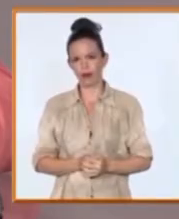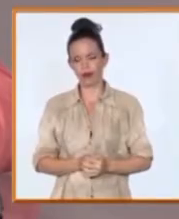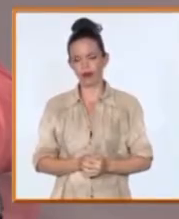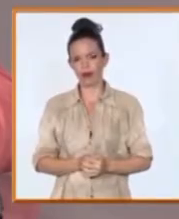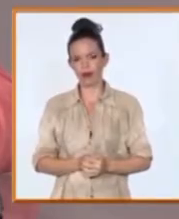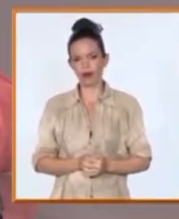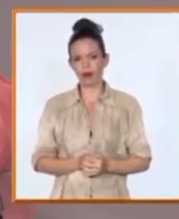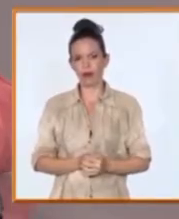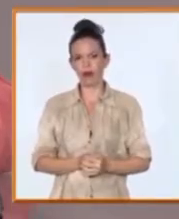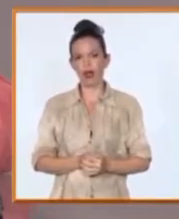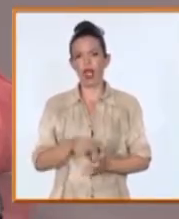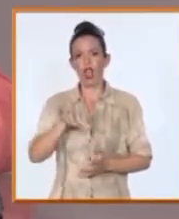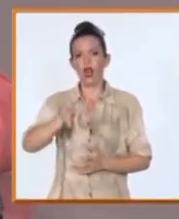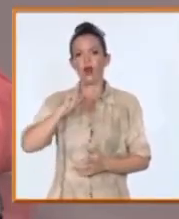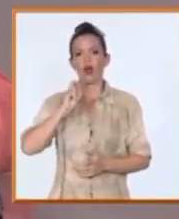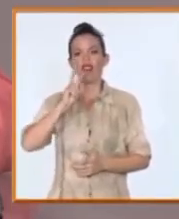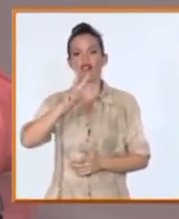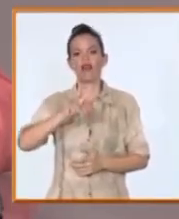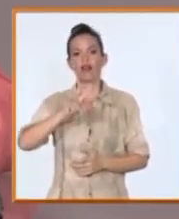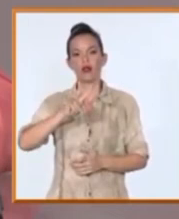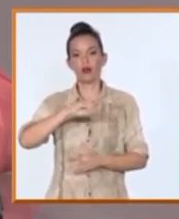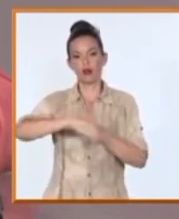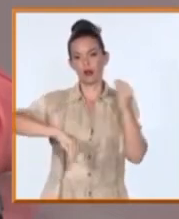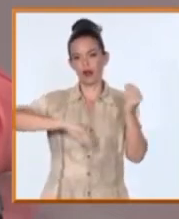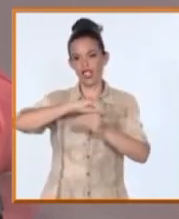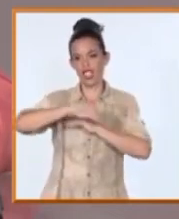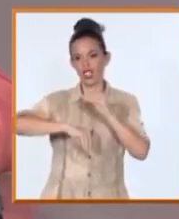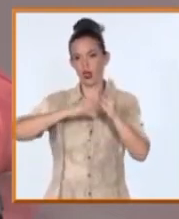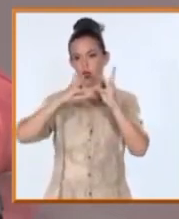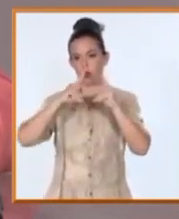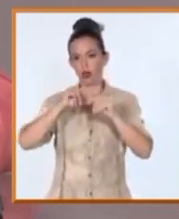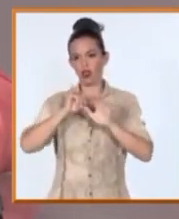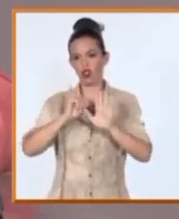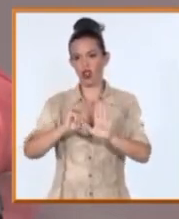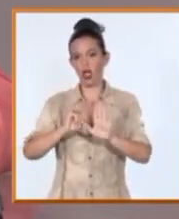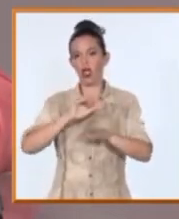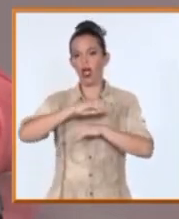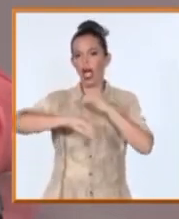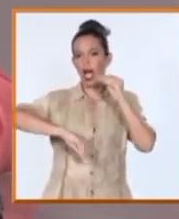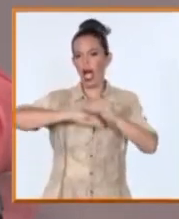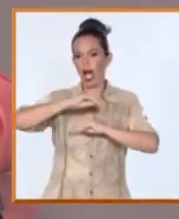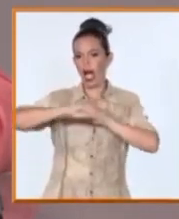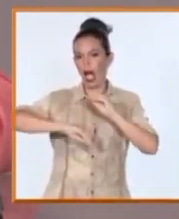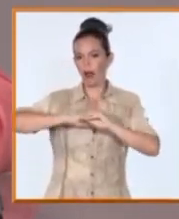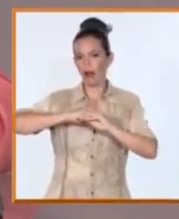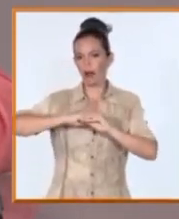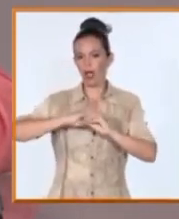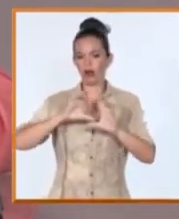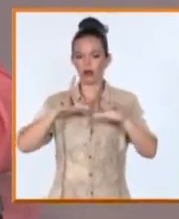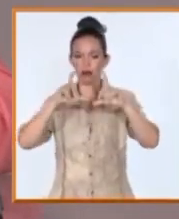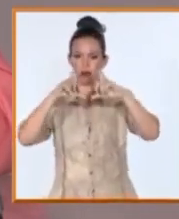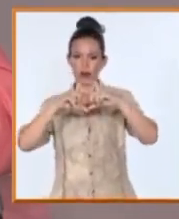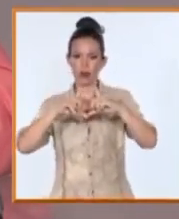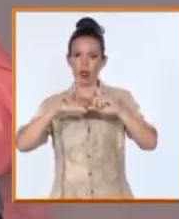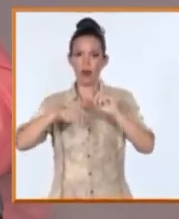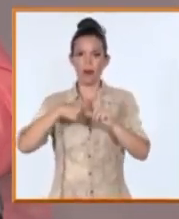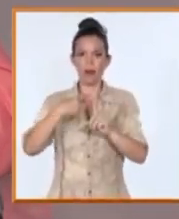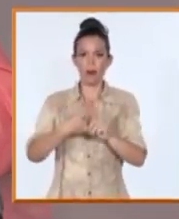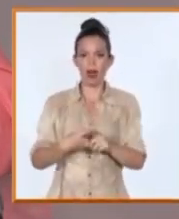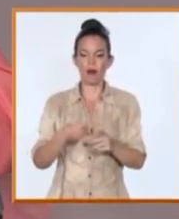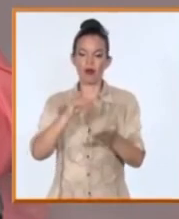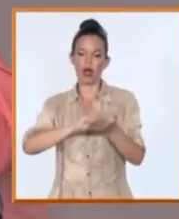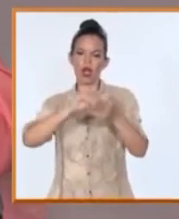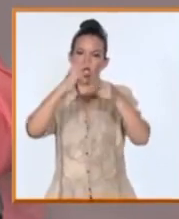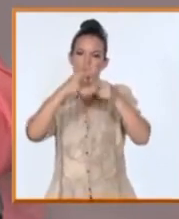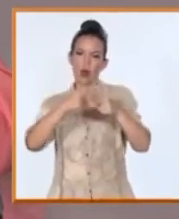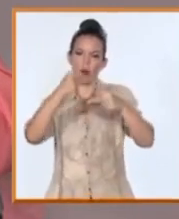esta nueva versión la versión 6 Además del rediseño visual viene relacionado con la ficha única del ciudadano lo que le